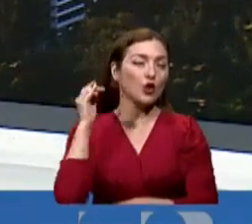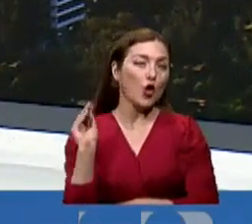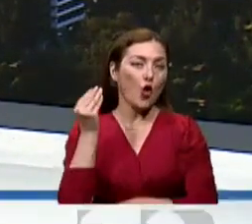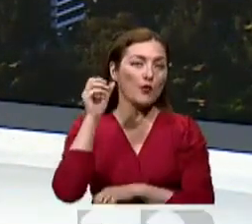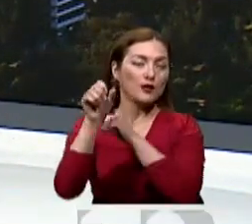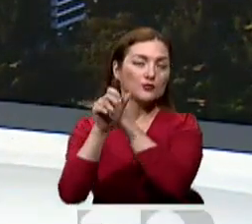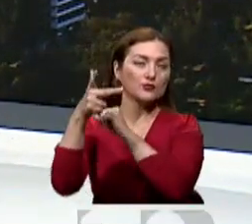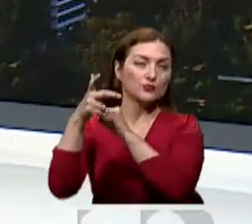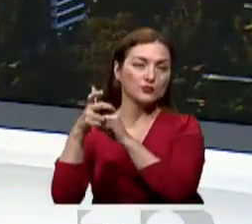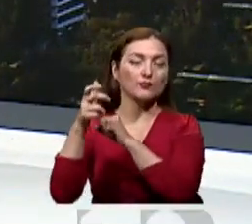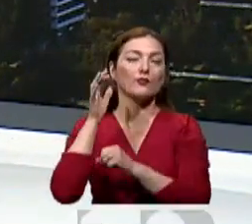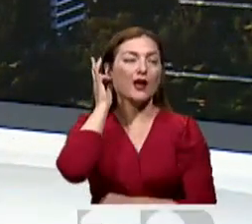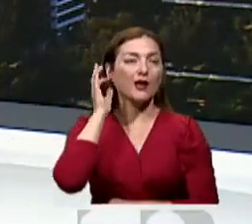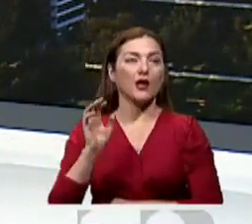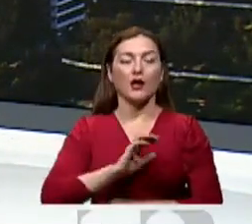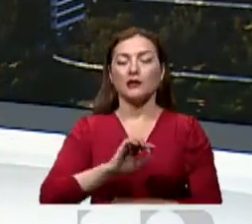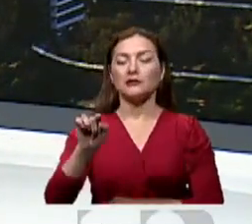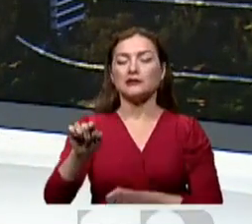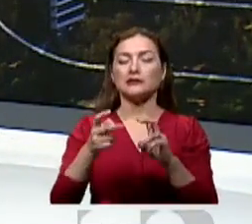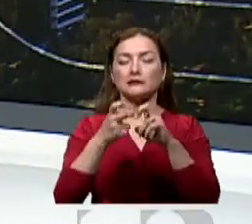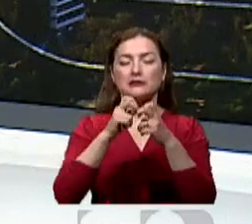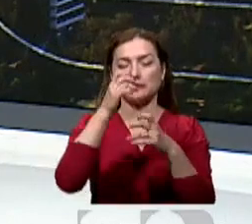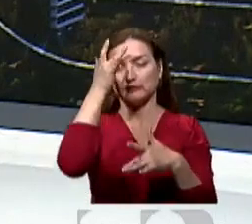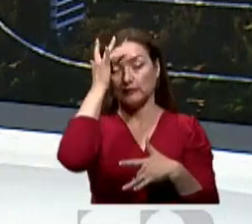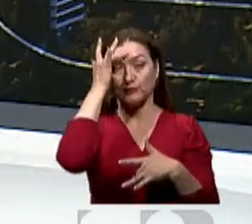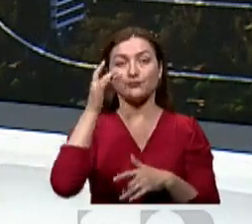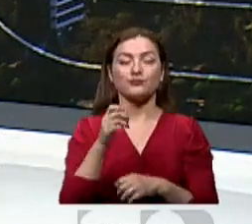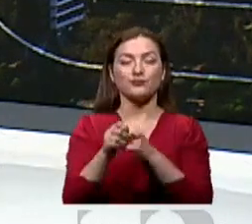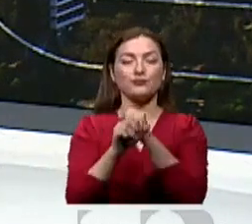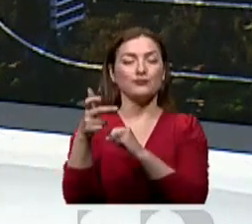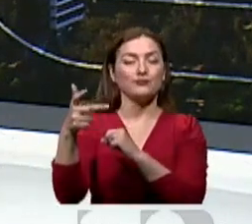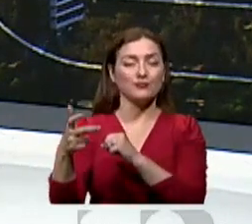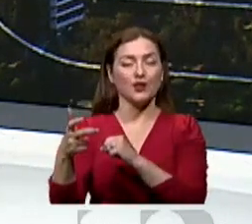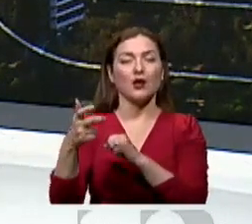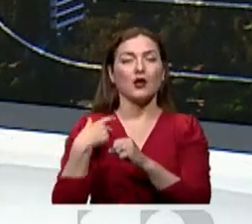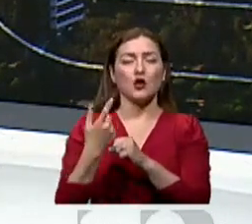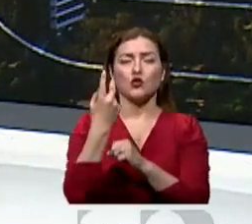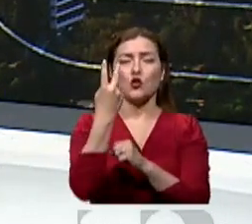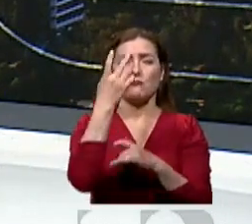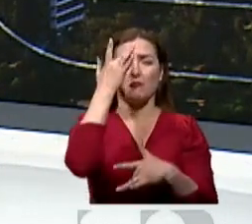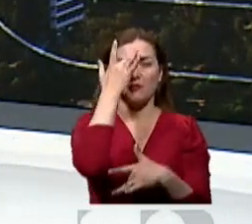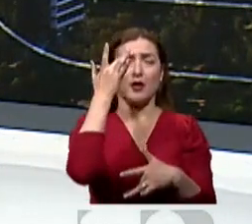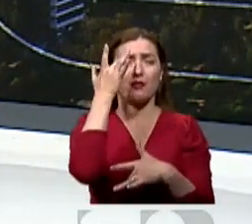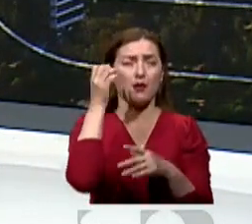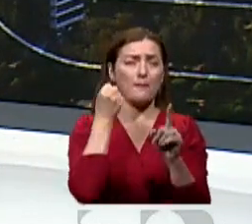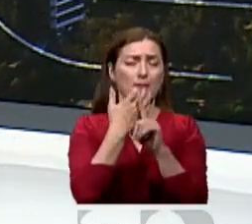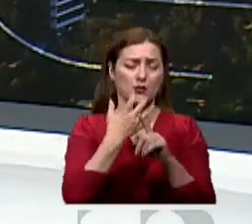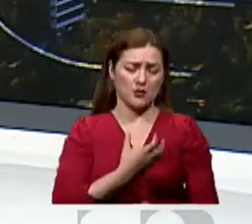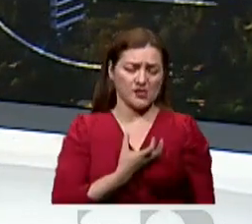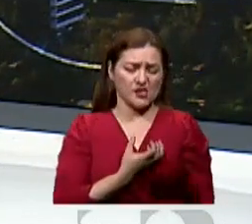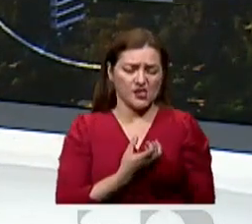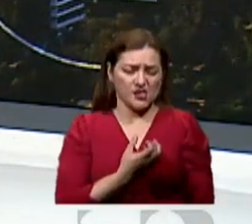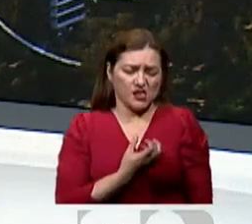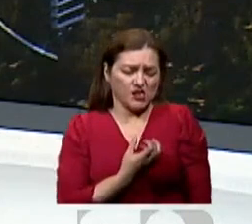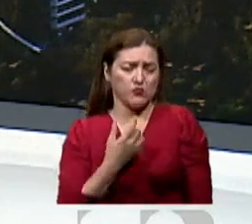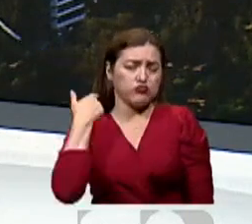joven de 13 años quien tiene cifosis y escoliosis. Esta patología ya está afectando a sus pulmones y a su corazón. Por ello necesita una